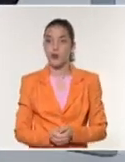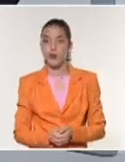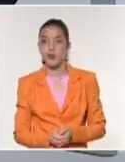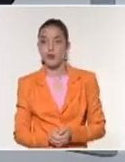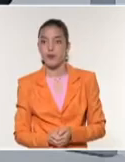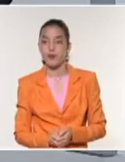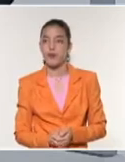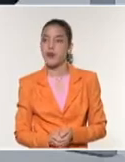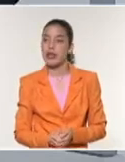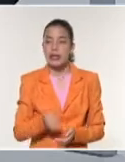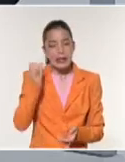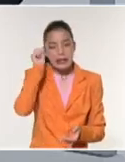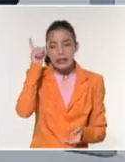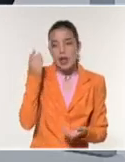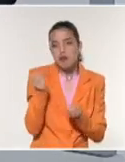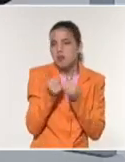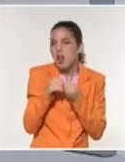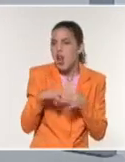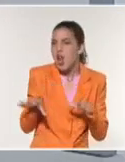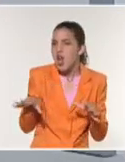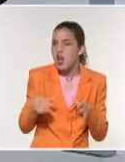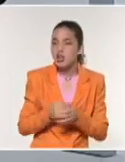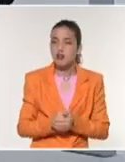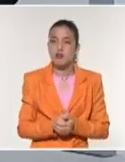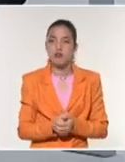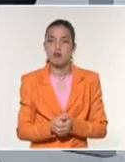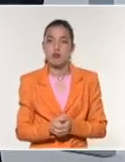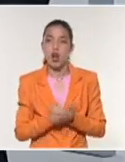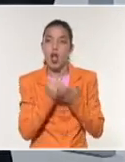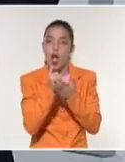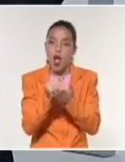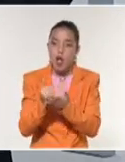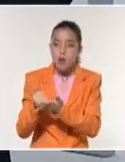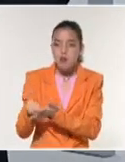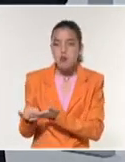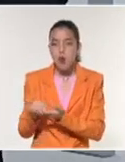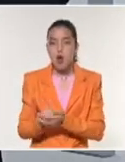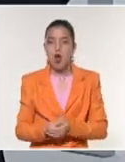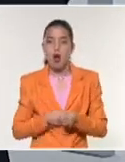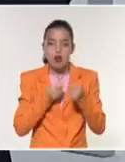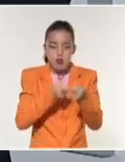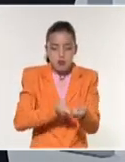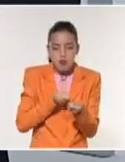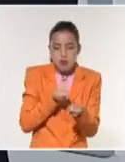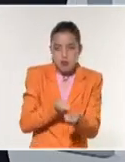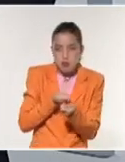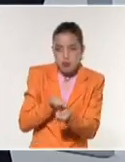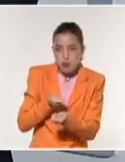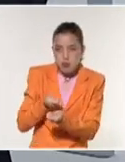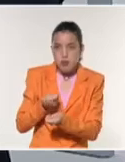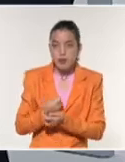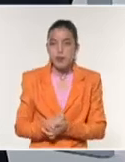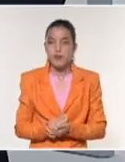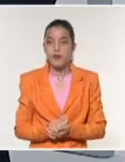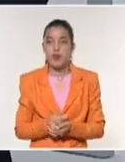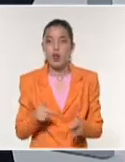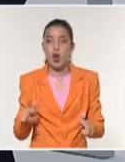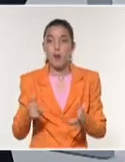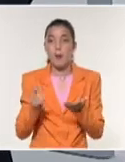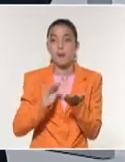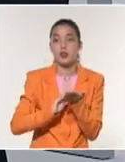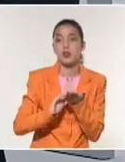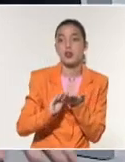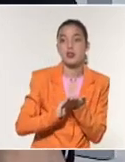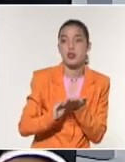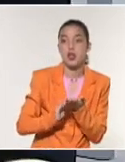subvertir, desafiar, apoyar, apadrinar. Lo que ahora ha ocurrido, jurídicamente hablando, responde al incumplimiento desafiante de